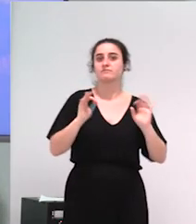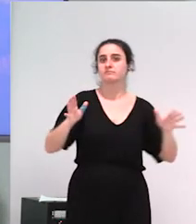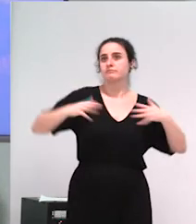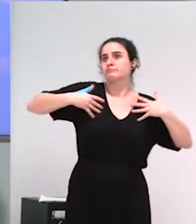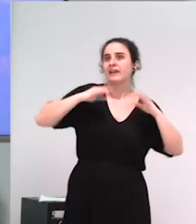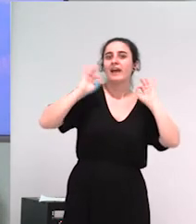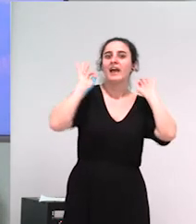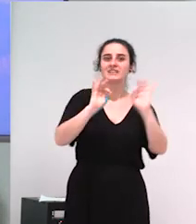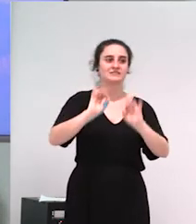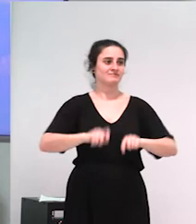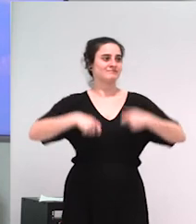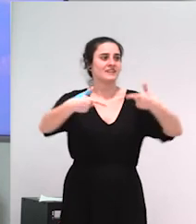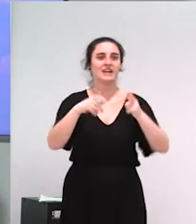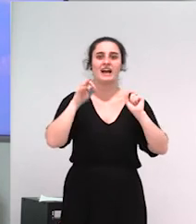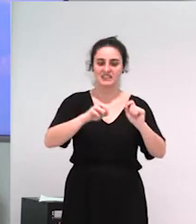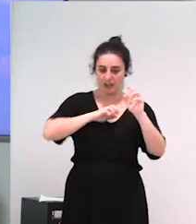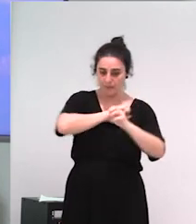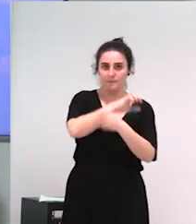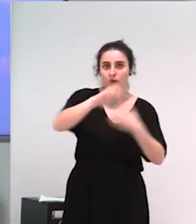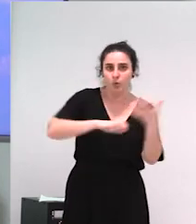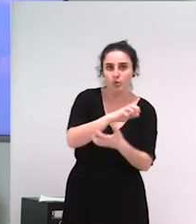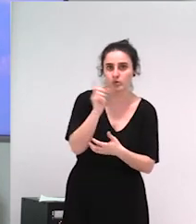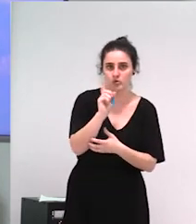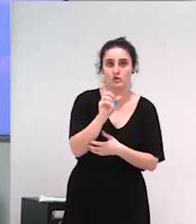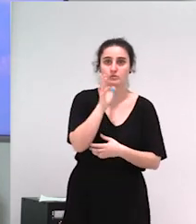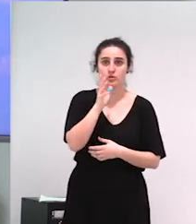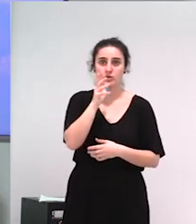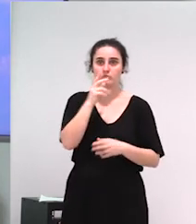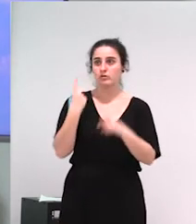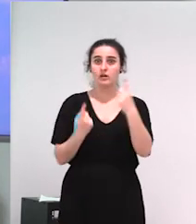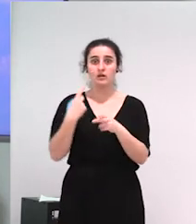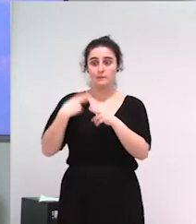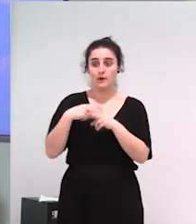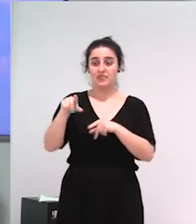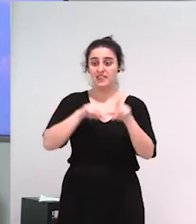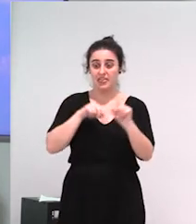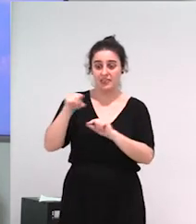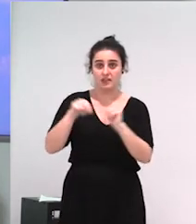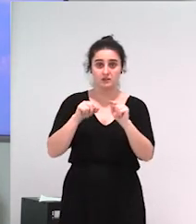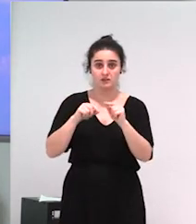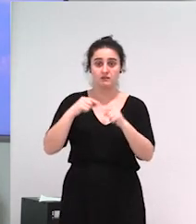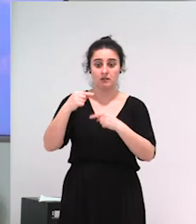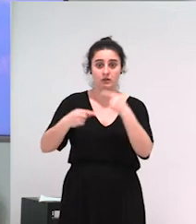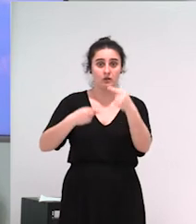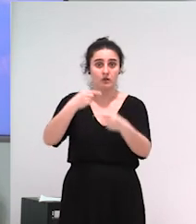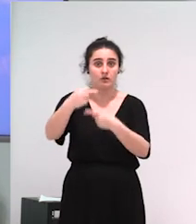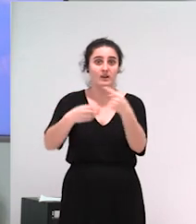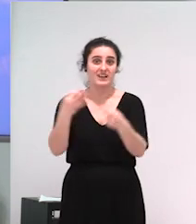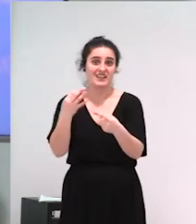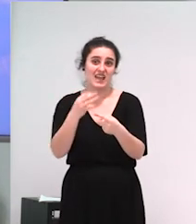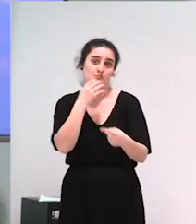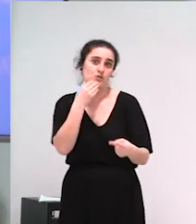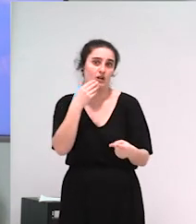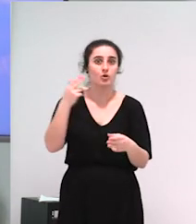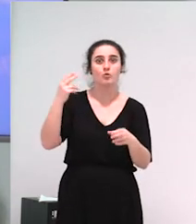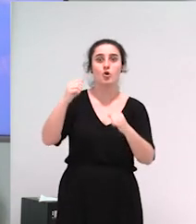y ahí empezó a liarse todo. No. Hay un serie de decisiones que llevan a el impulso de los combustibles fósiles. Hay